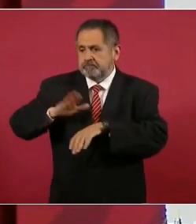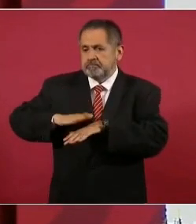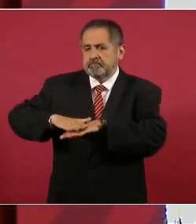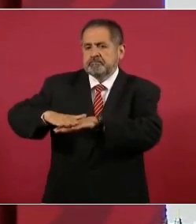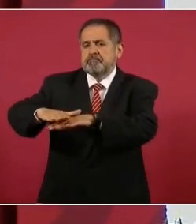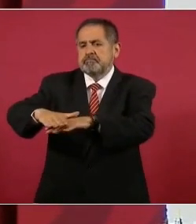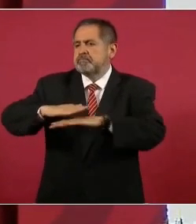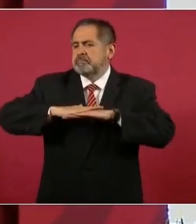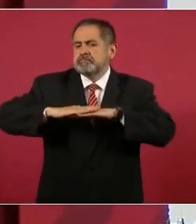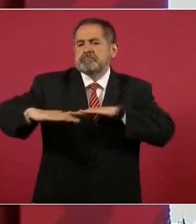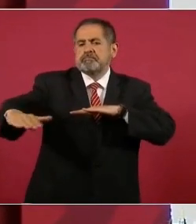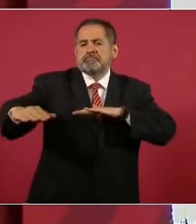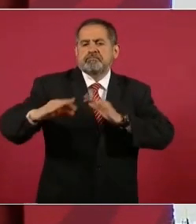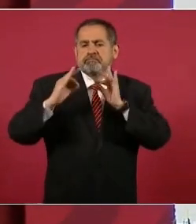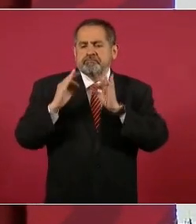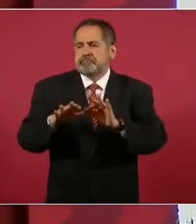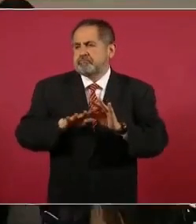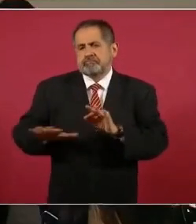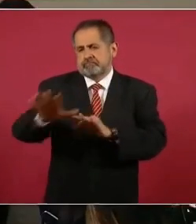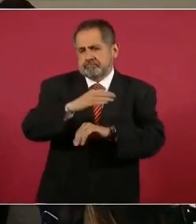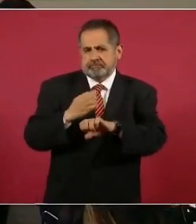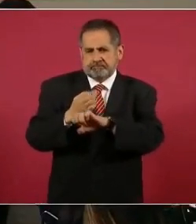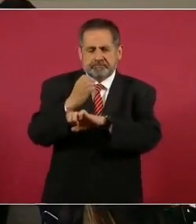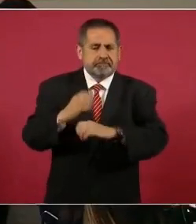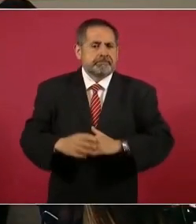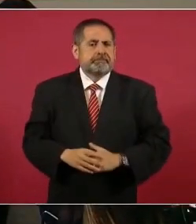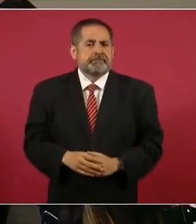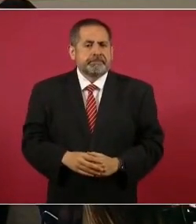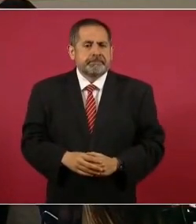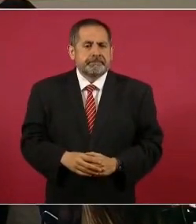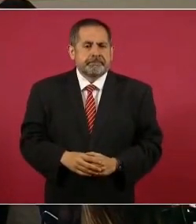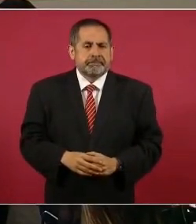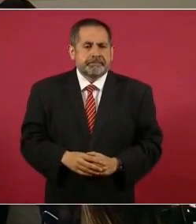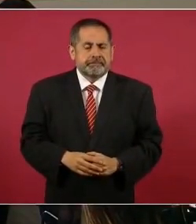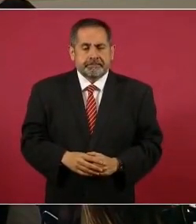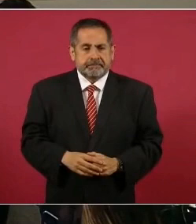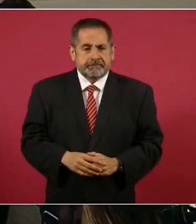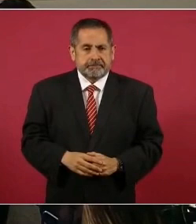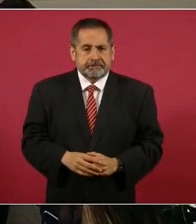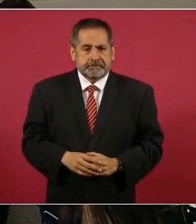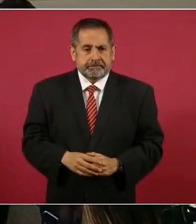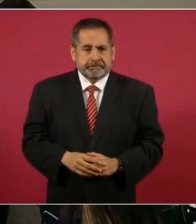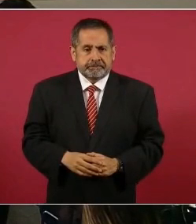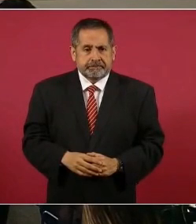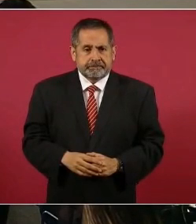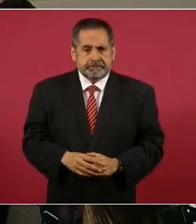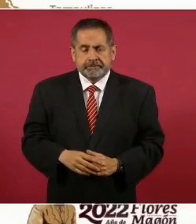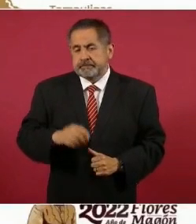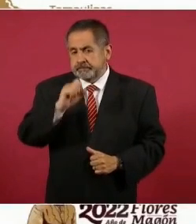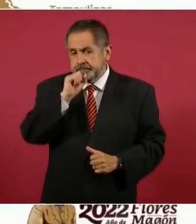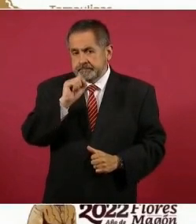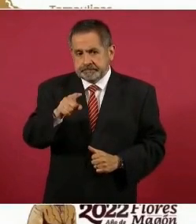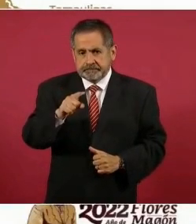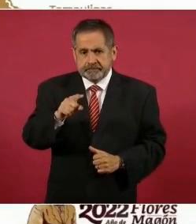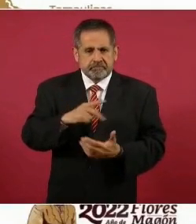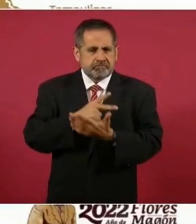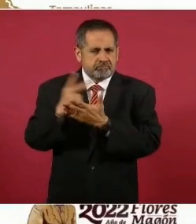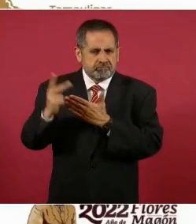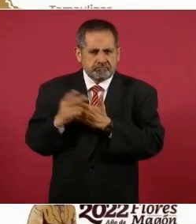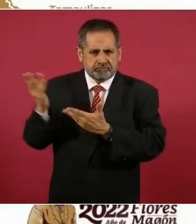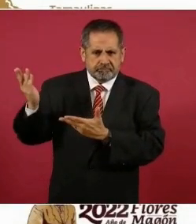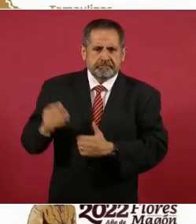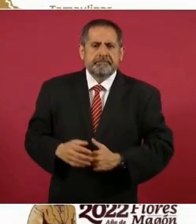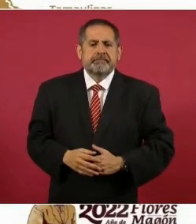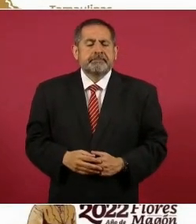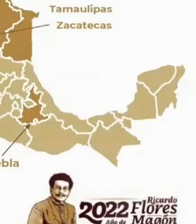de estos estados participan en el programa la secretaría de gobernación